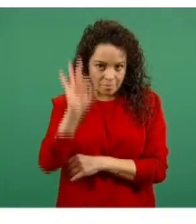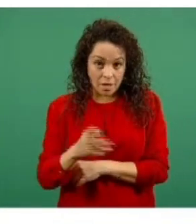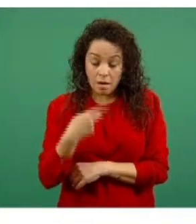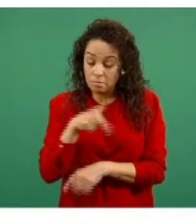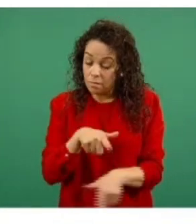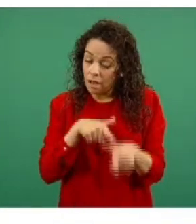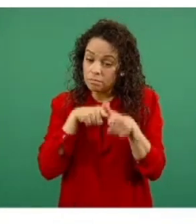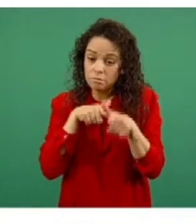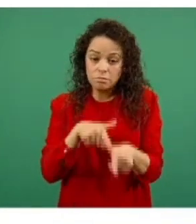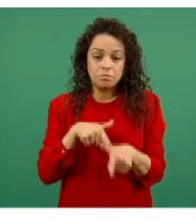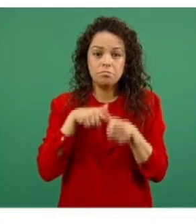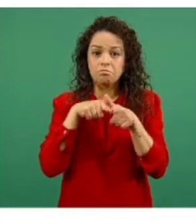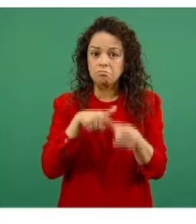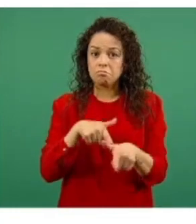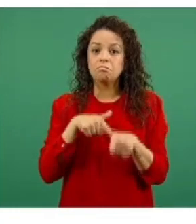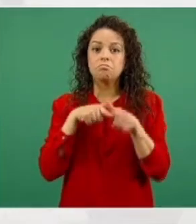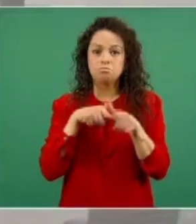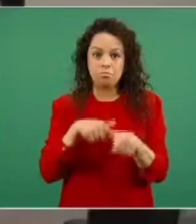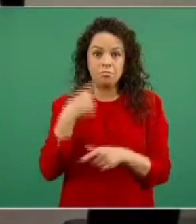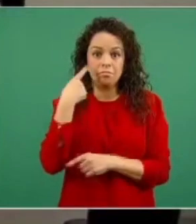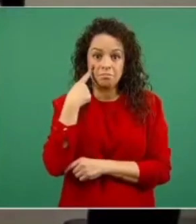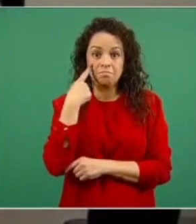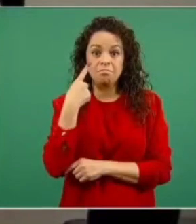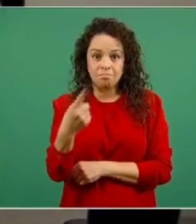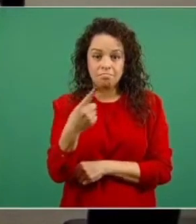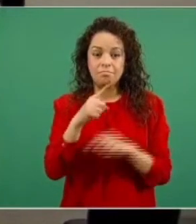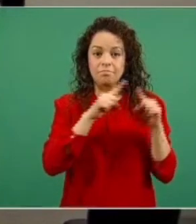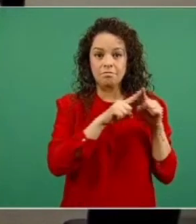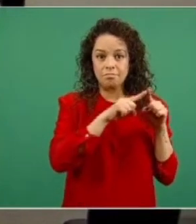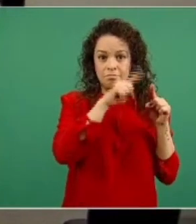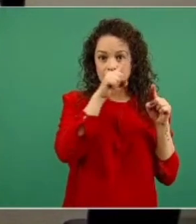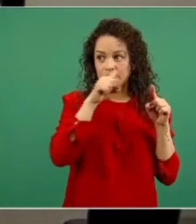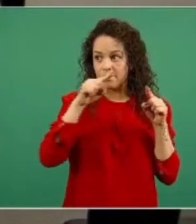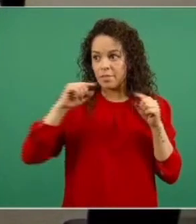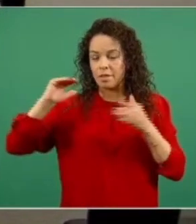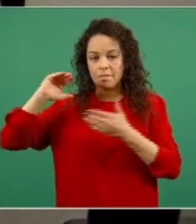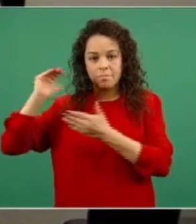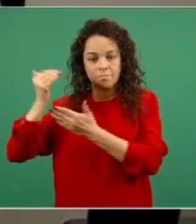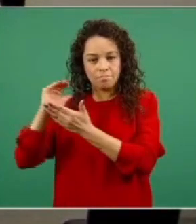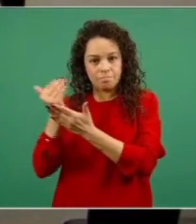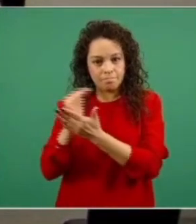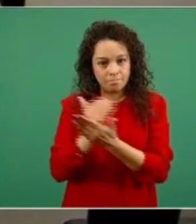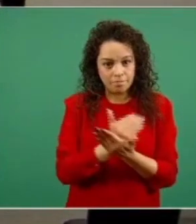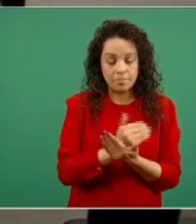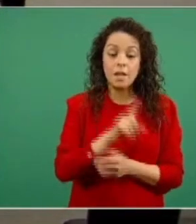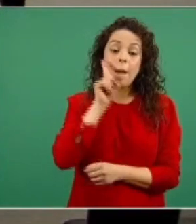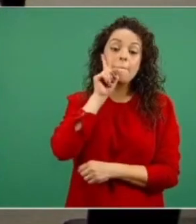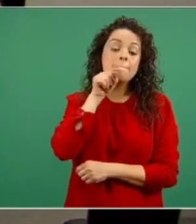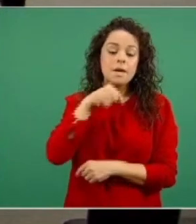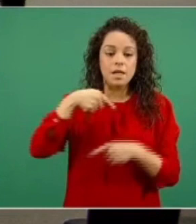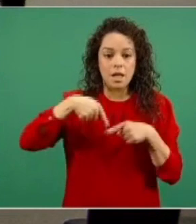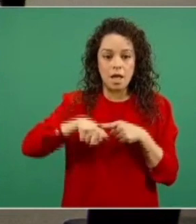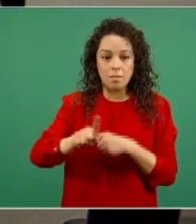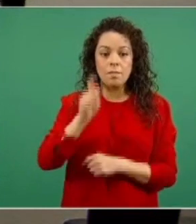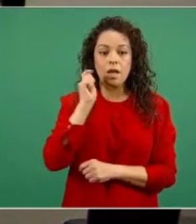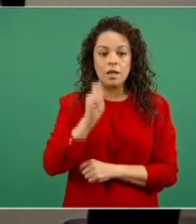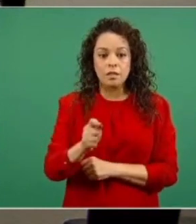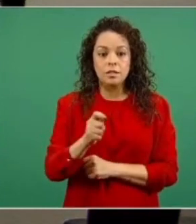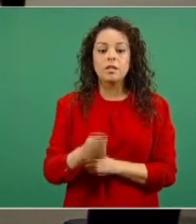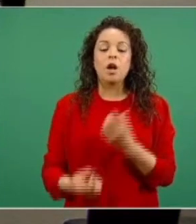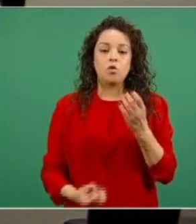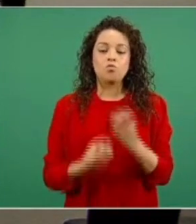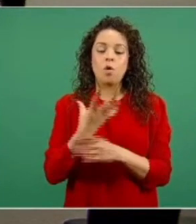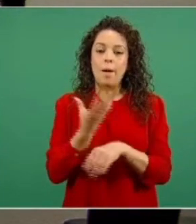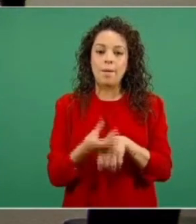esta disminución que el día de hoy sábado se mantiene, y mañana abriremos con los datos de una